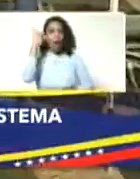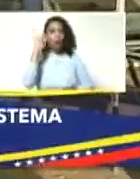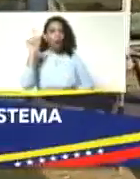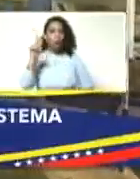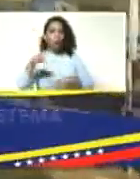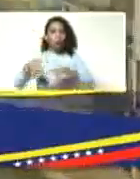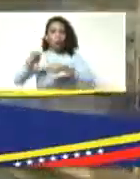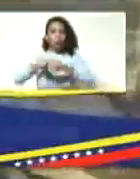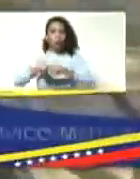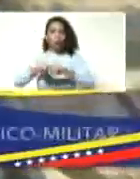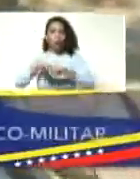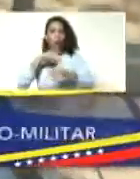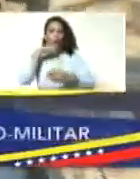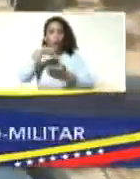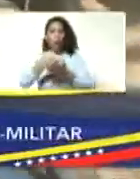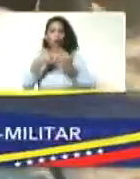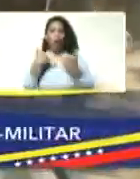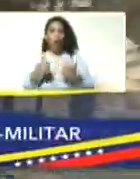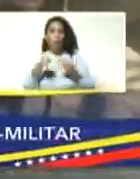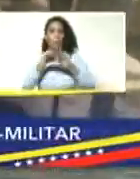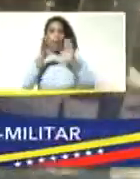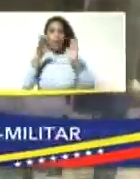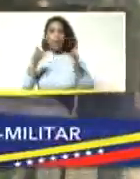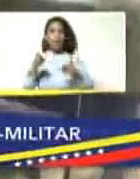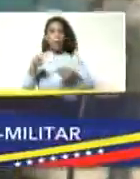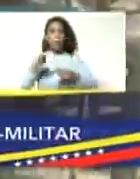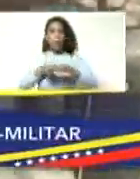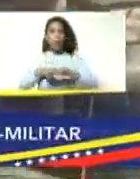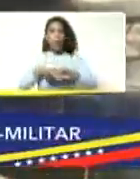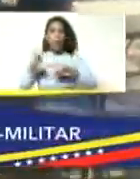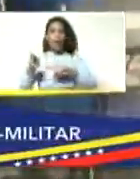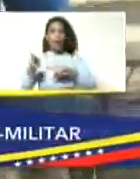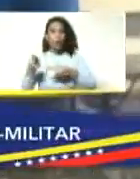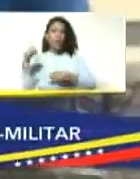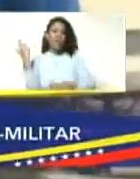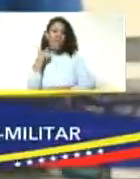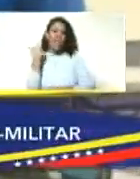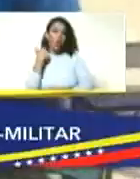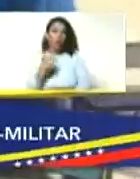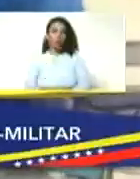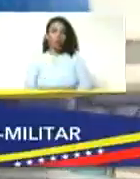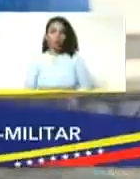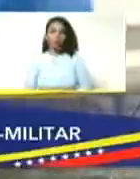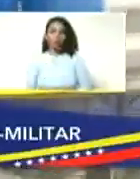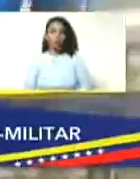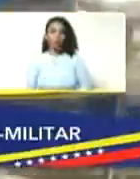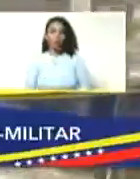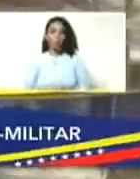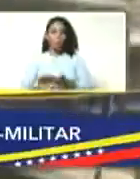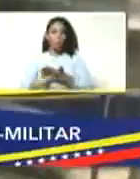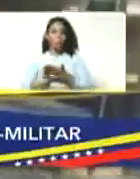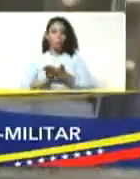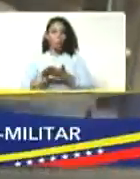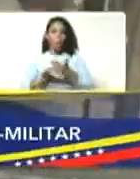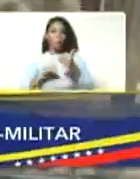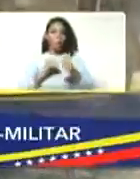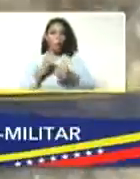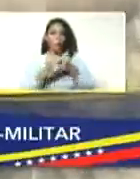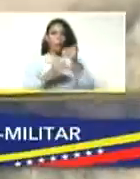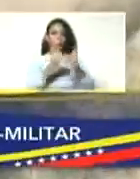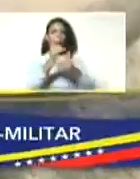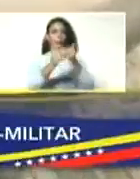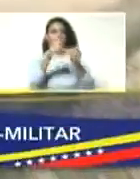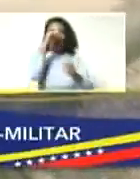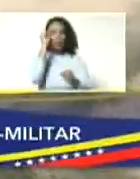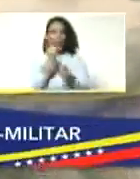pupitre, lo que llaman ahora la mesa pupitre. Estos son los pupitres antiguos, mira. Ajá. Recuperándolo poco a poco, aquí los